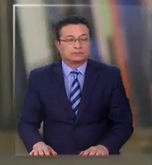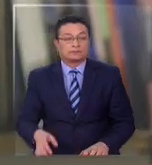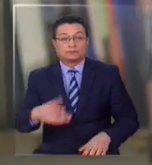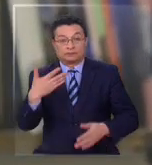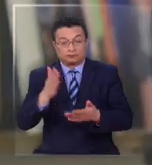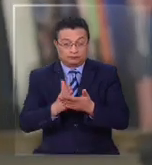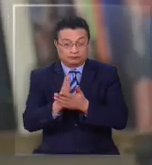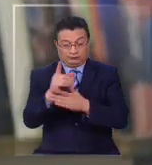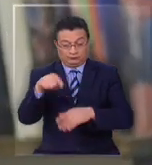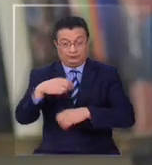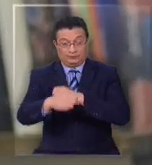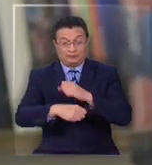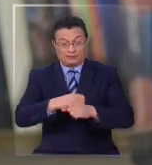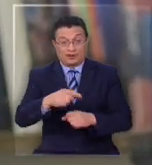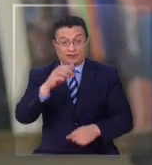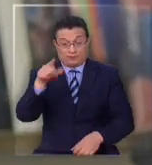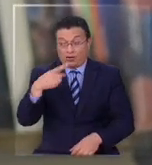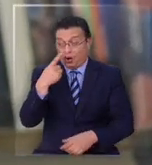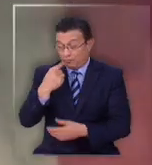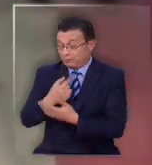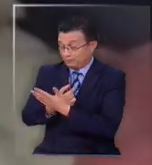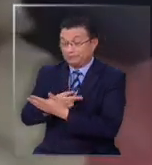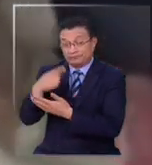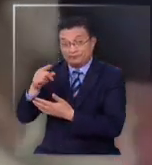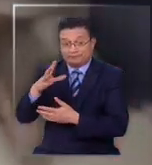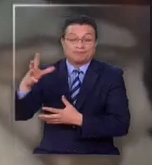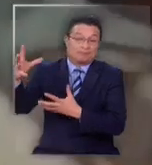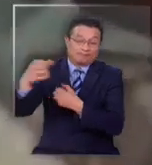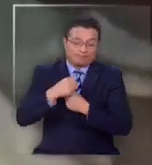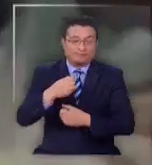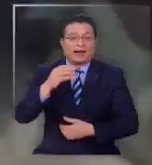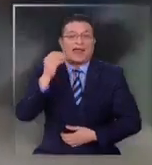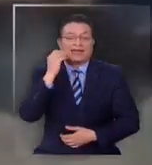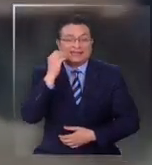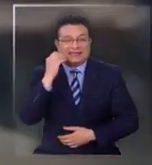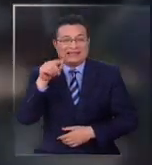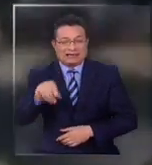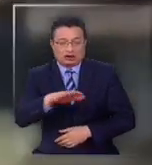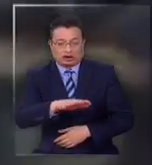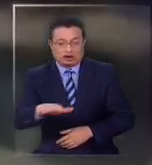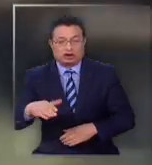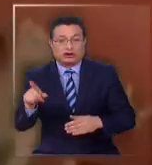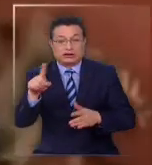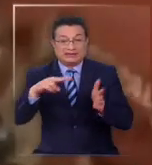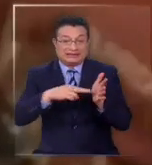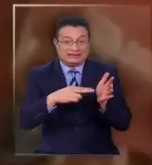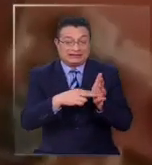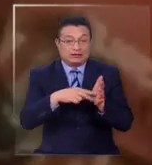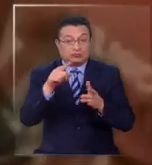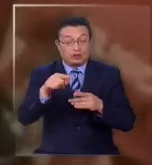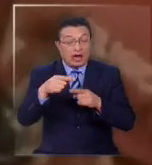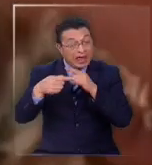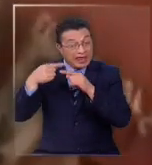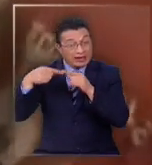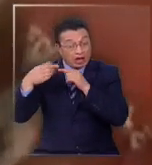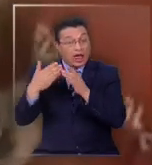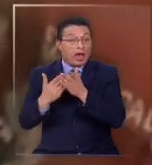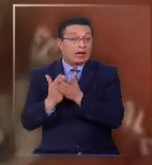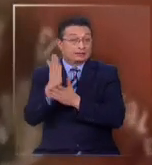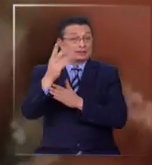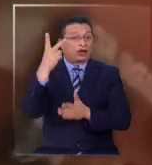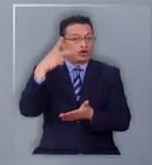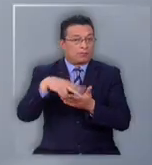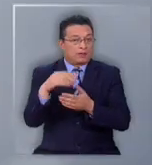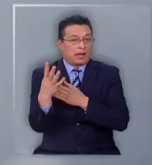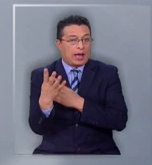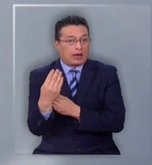Fue a comienzos de este año que Patricio González empezó la odisea de traer de regreso a sus nietos desde Siria. Pero la historia de la pena de este hombre comenzó el